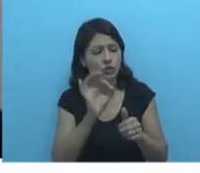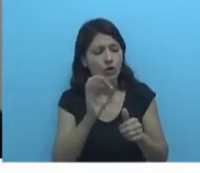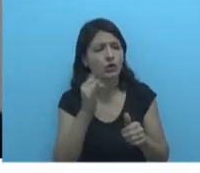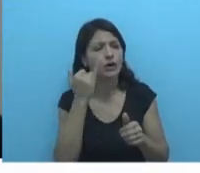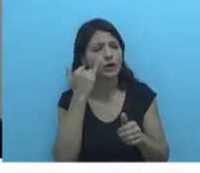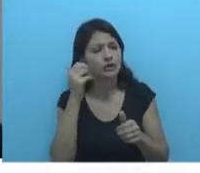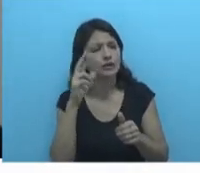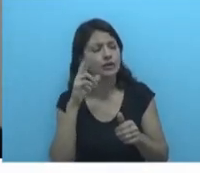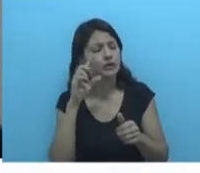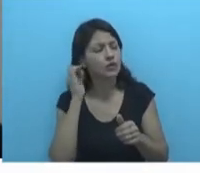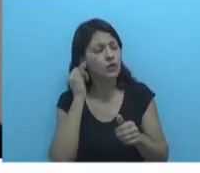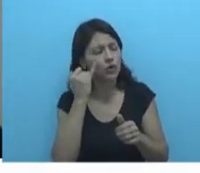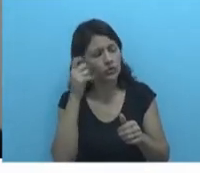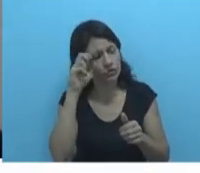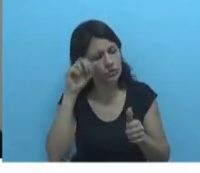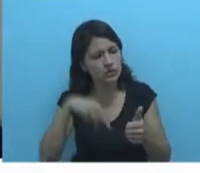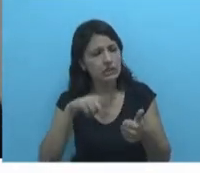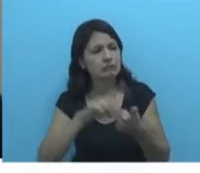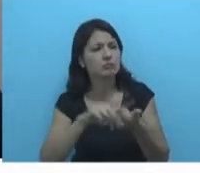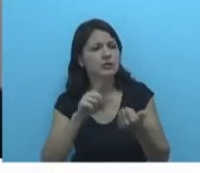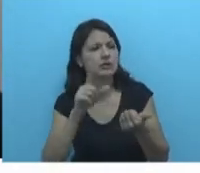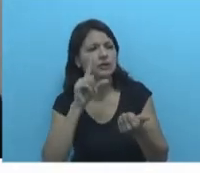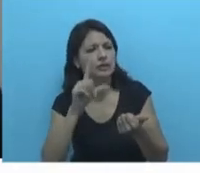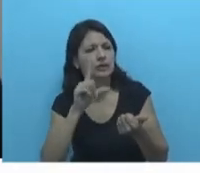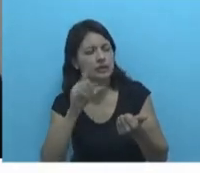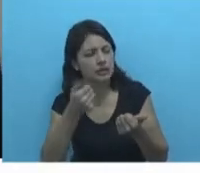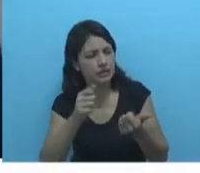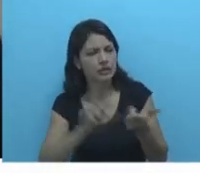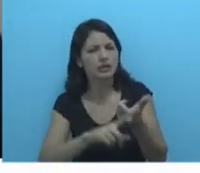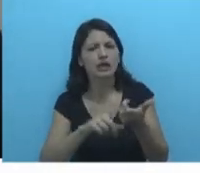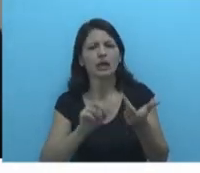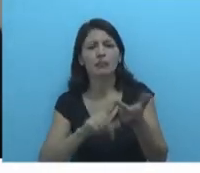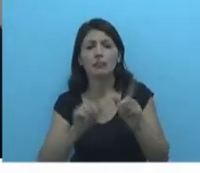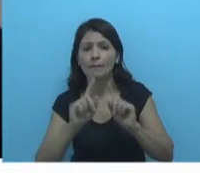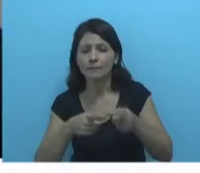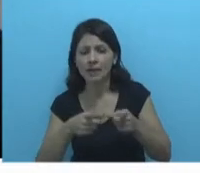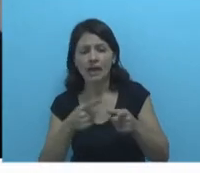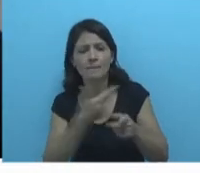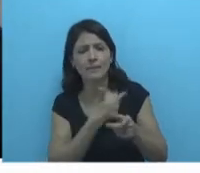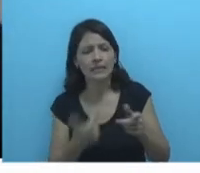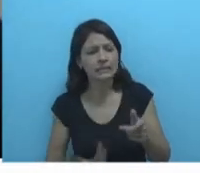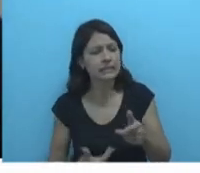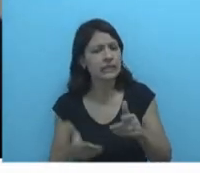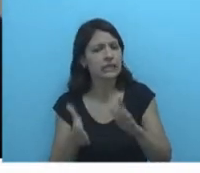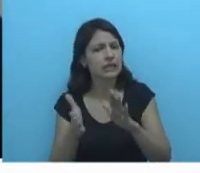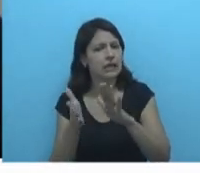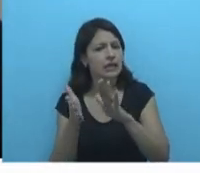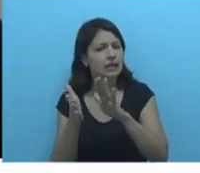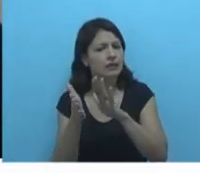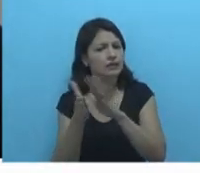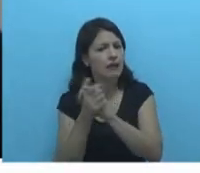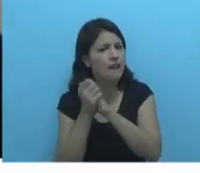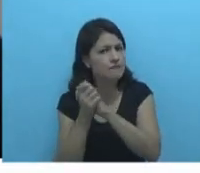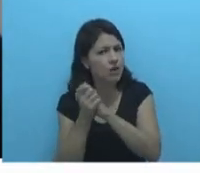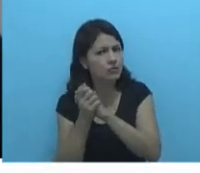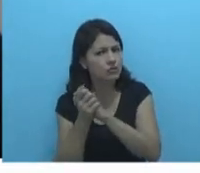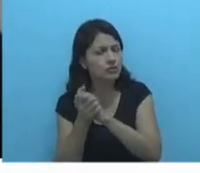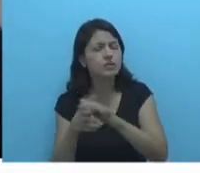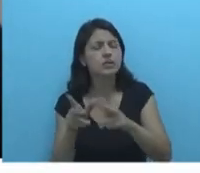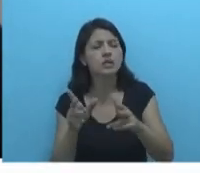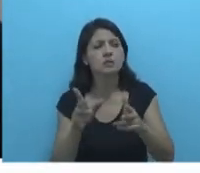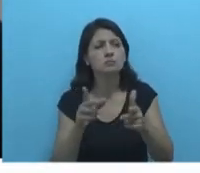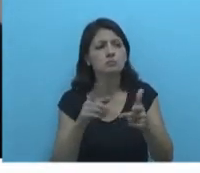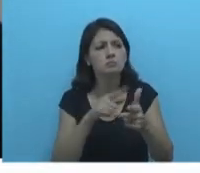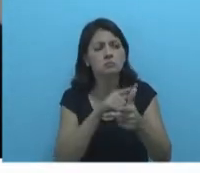Raúl Ricardo Alfonsín, que llegó a aplicar en su momento la ley de abastecimiento en contra de aquellos